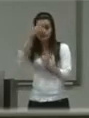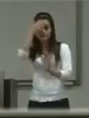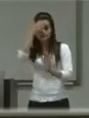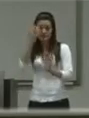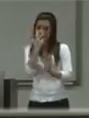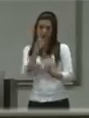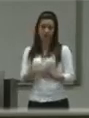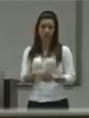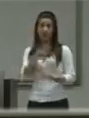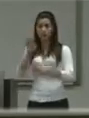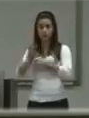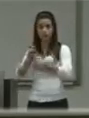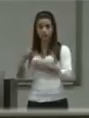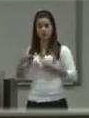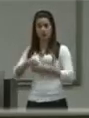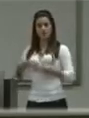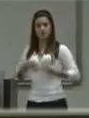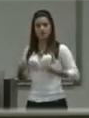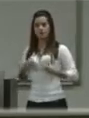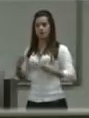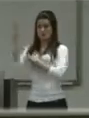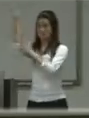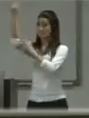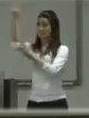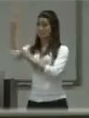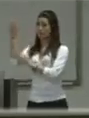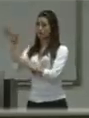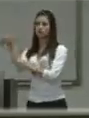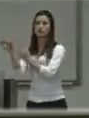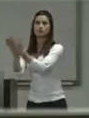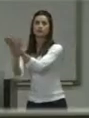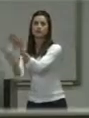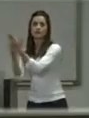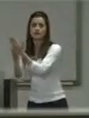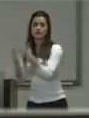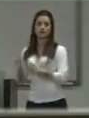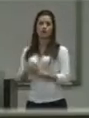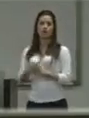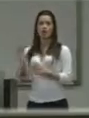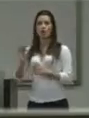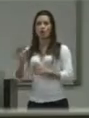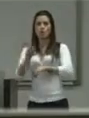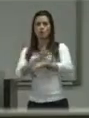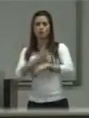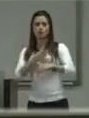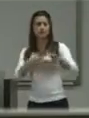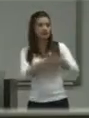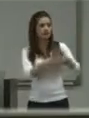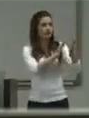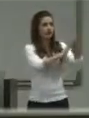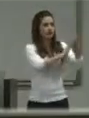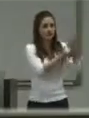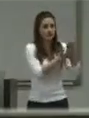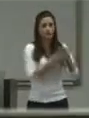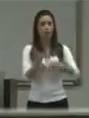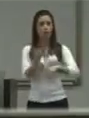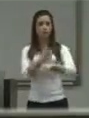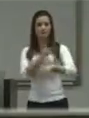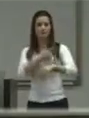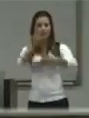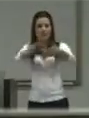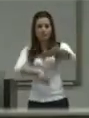señales auditivas en donde los planes de emergencia También tienen señales auditivas donde si yo voy a la universidad y todas las lecturas me las escanean y puedo hacerlas al tiempo que